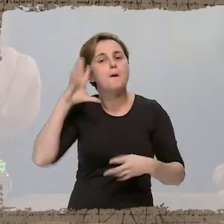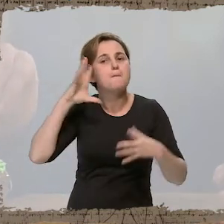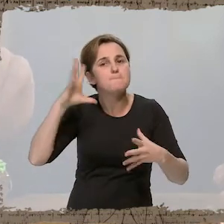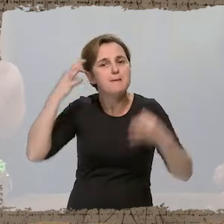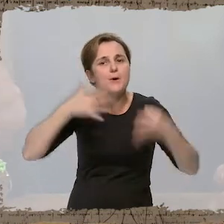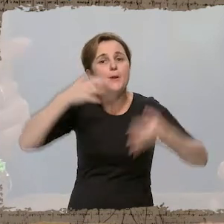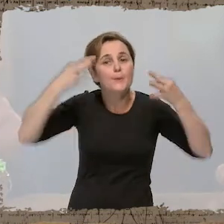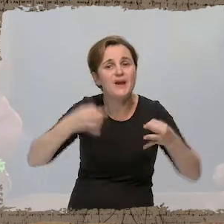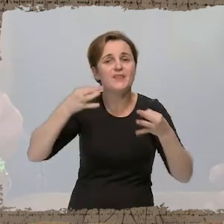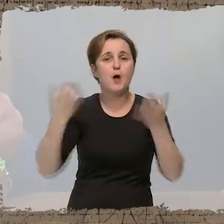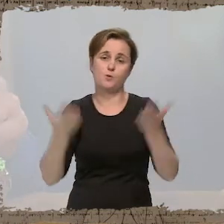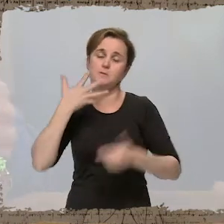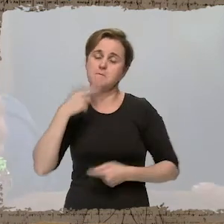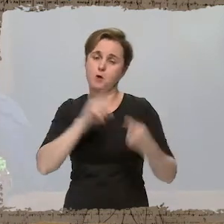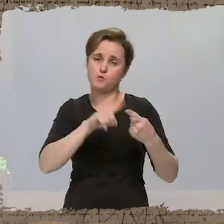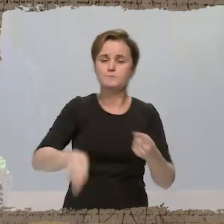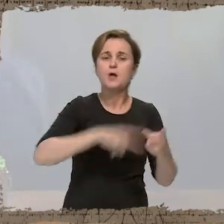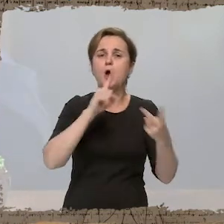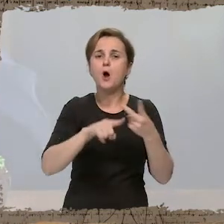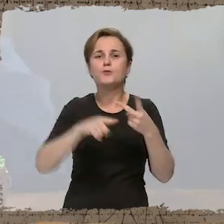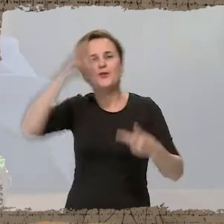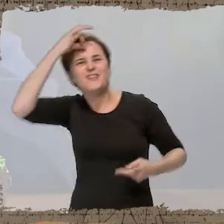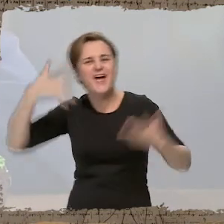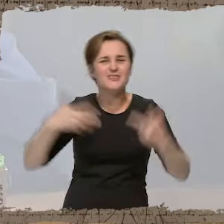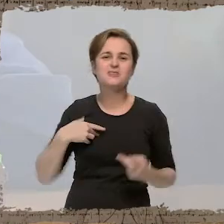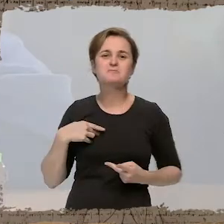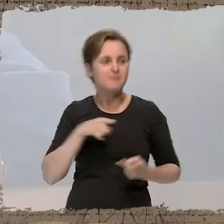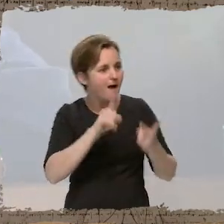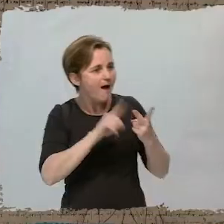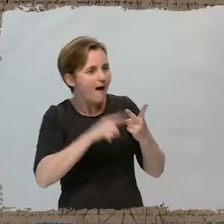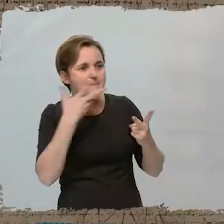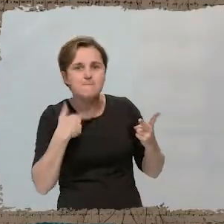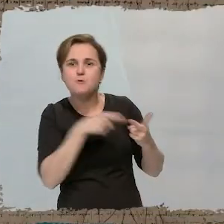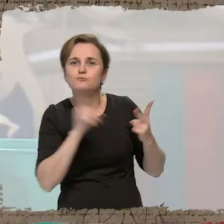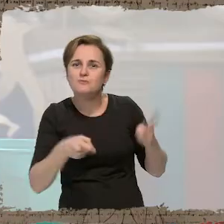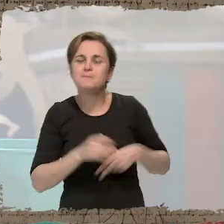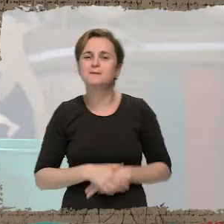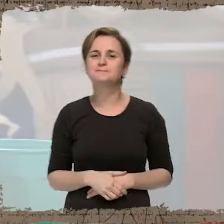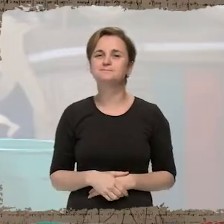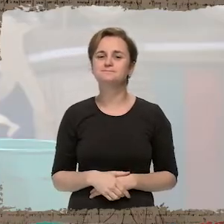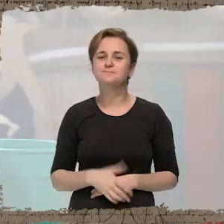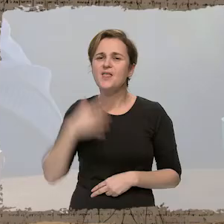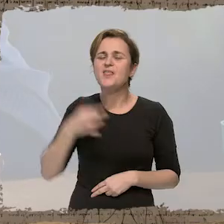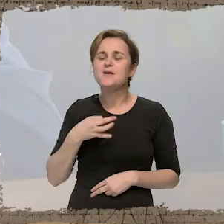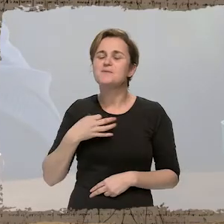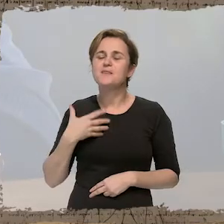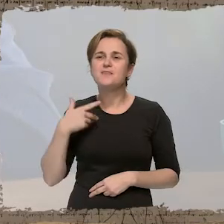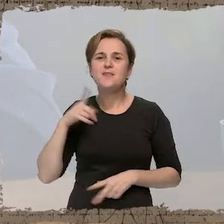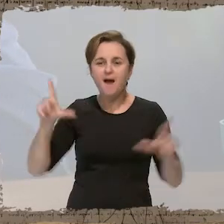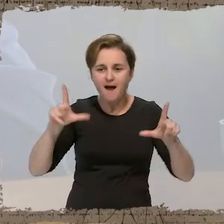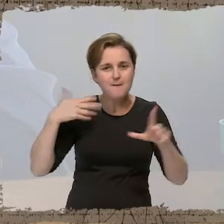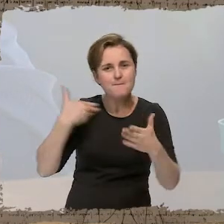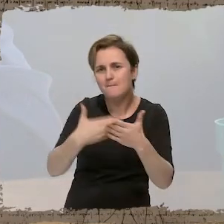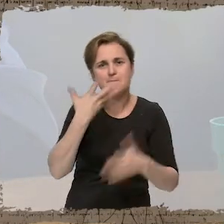nacional de la memoria por la verdad y la justicia' y el otro es de expresión corporal a mí a mí también me encantó es y la verdad que me gustó mucho